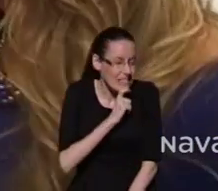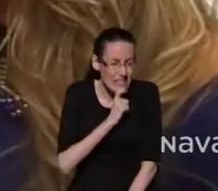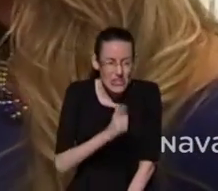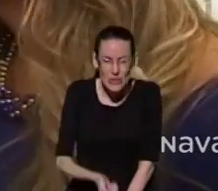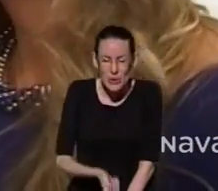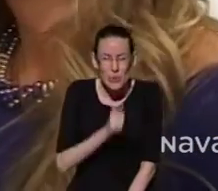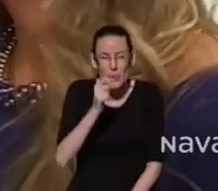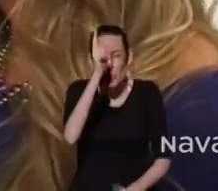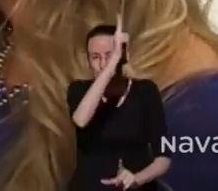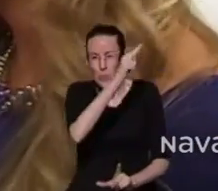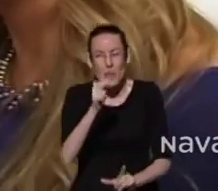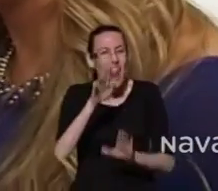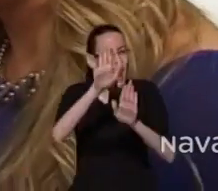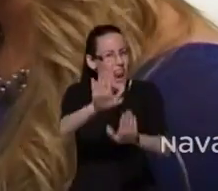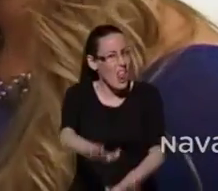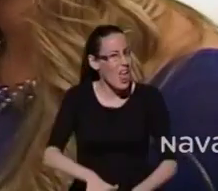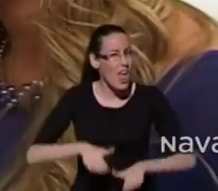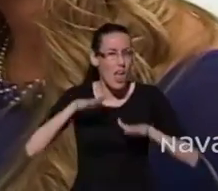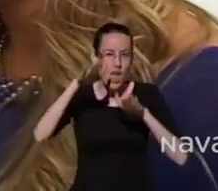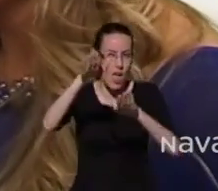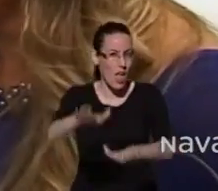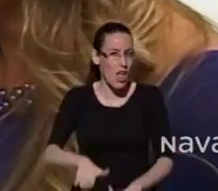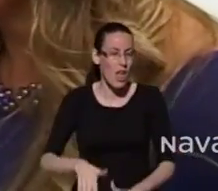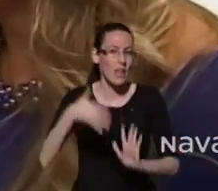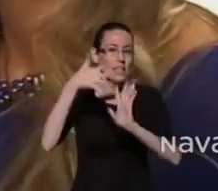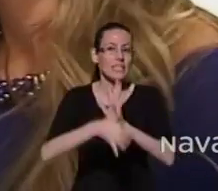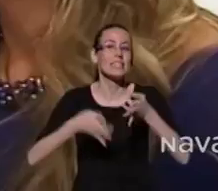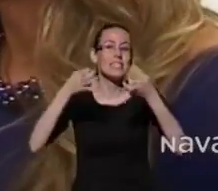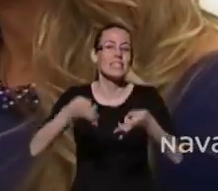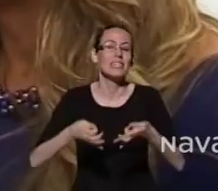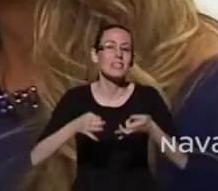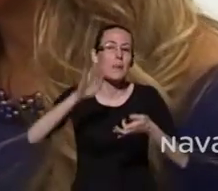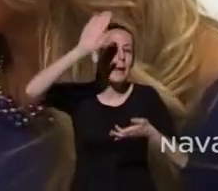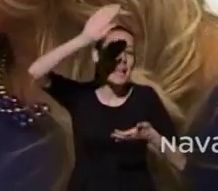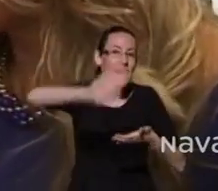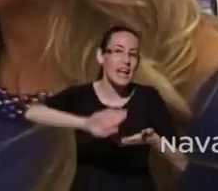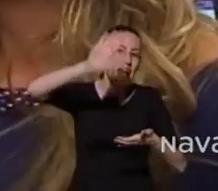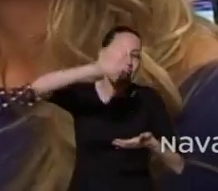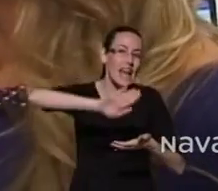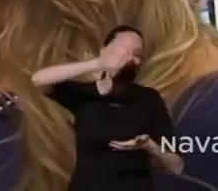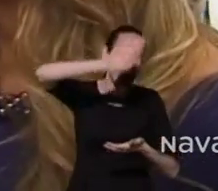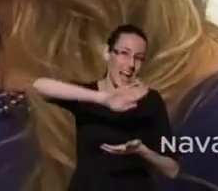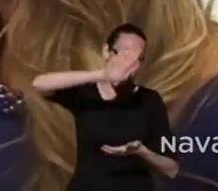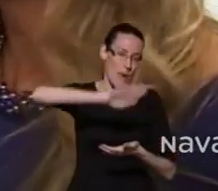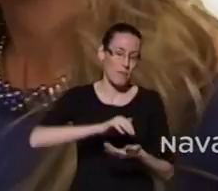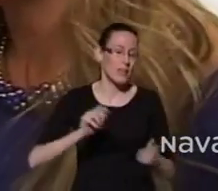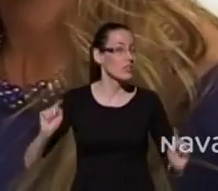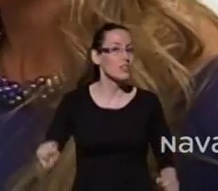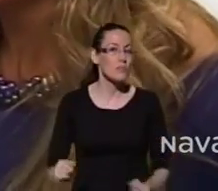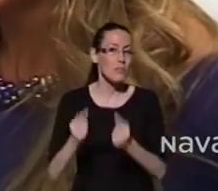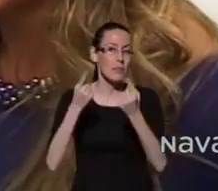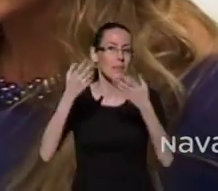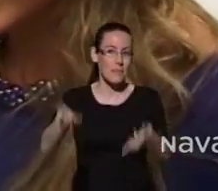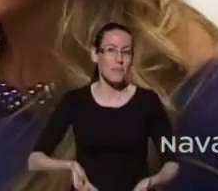precisamente. Lento quiere decir que vamos a pintar por capas. Eso se le llama por veladuras. Entonces utilizaremos siempre